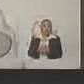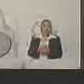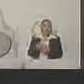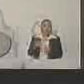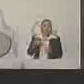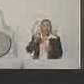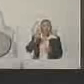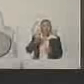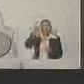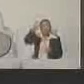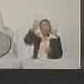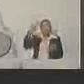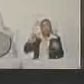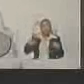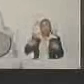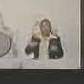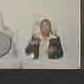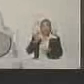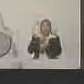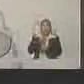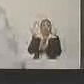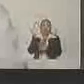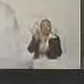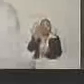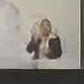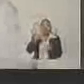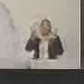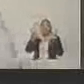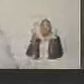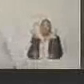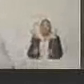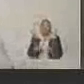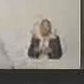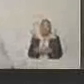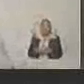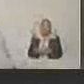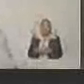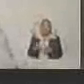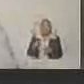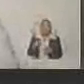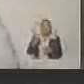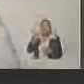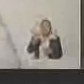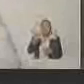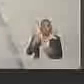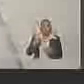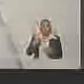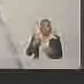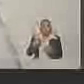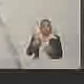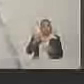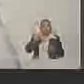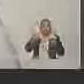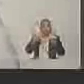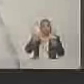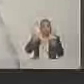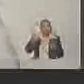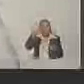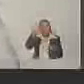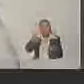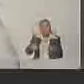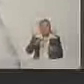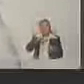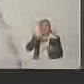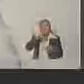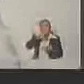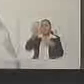ausencia de luminarias, una increíble ausencia de seguridad pública, en lo cual mis propuestas se ven claramente en mi red social, que